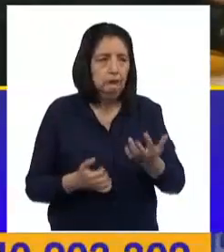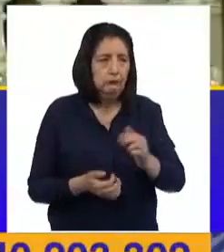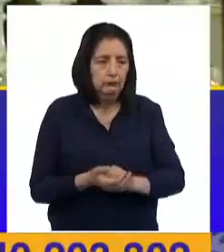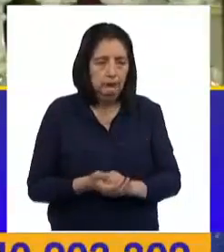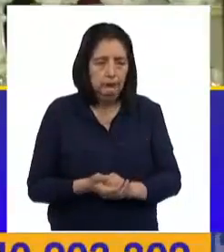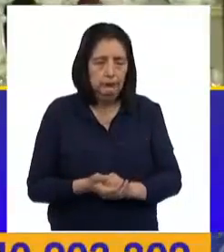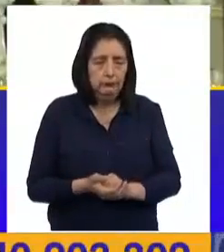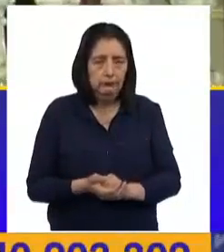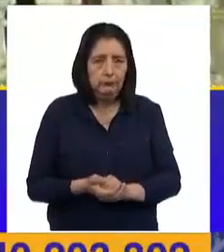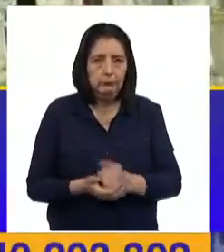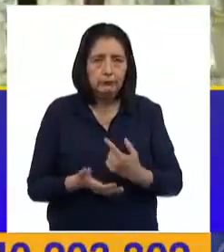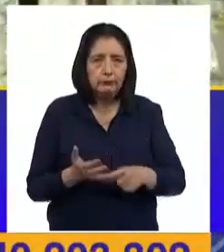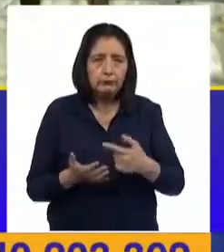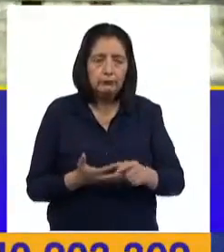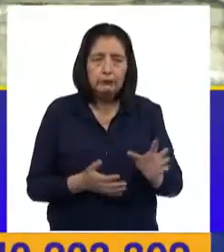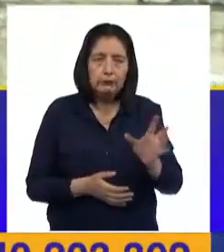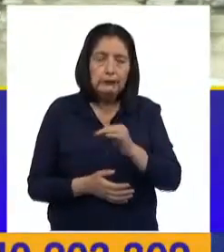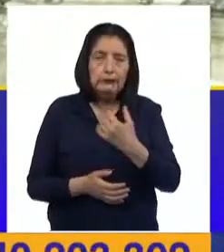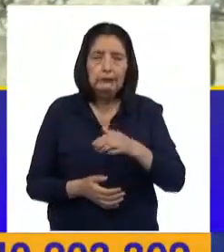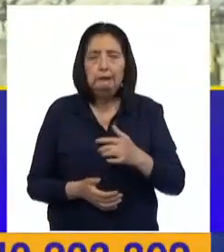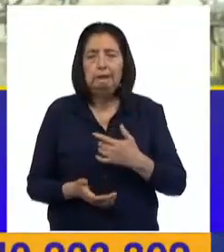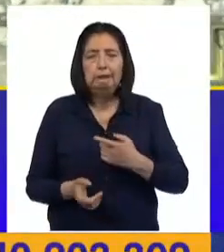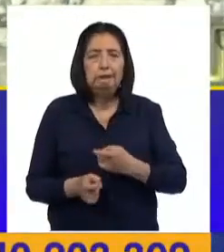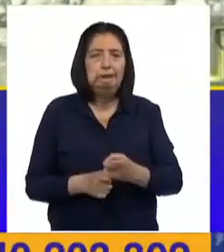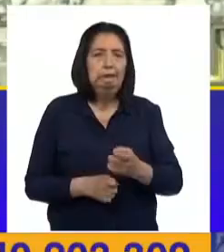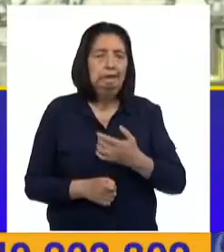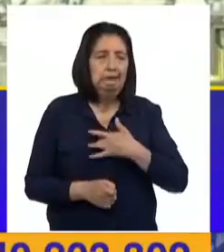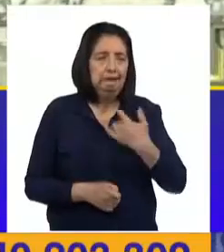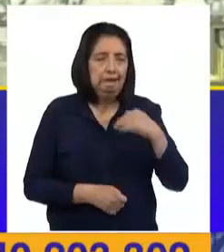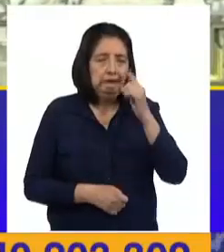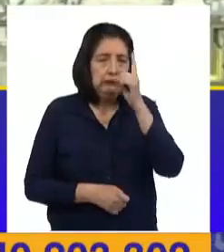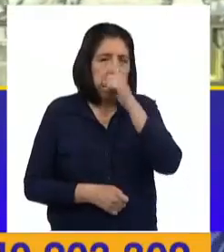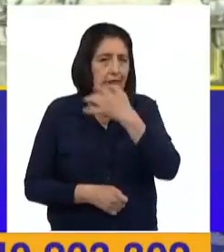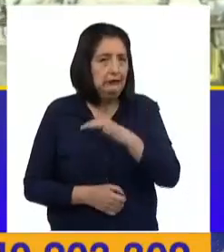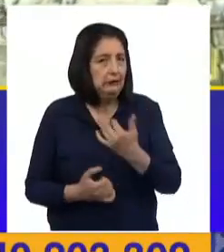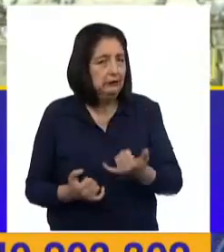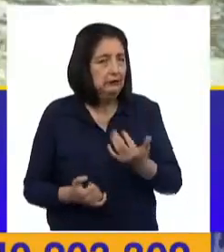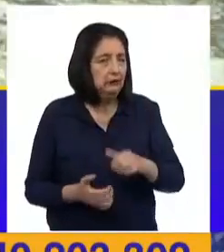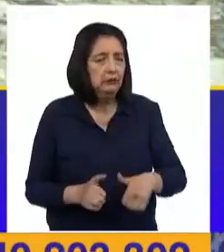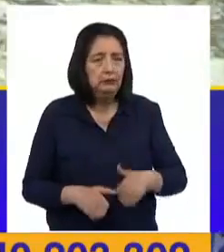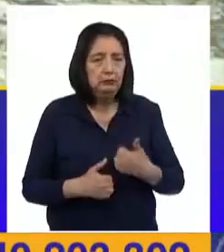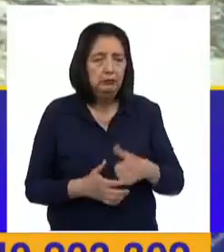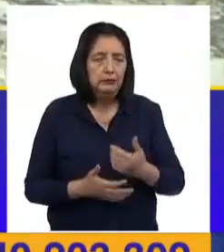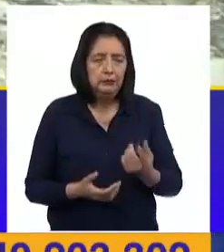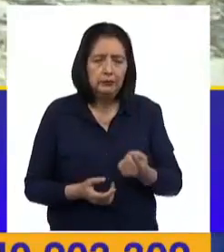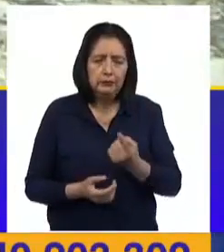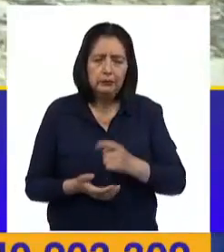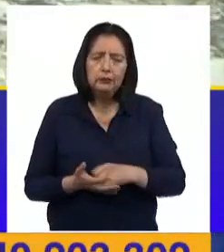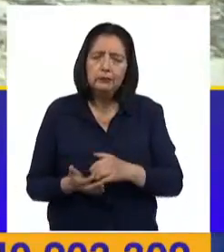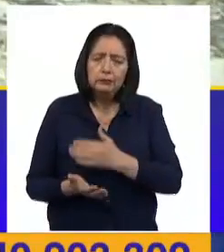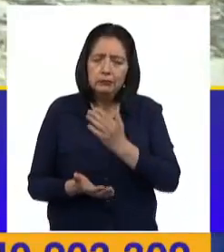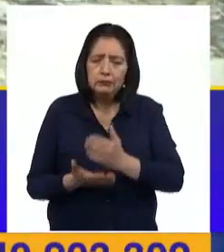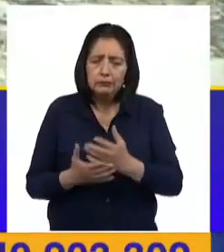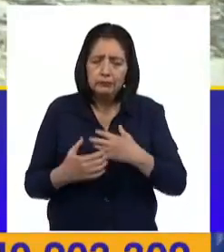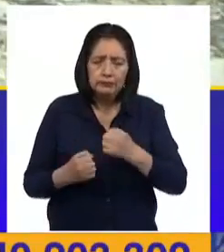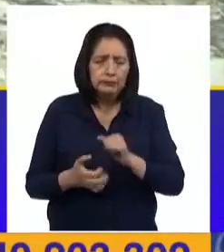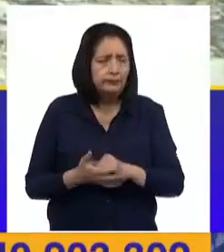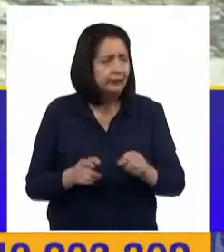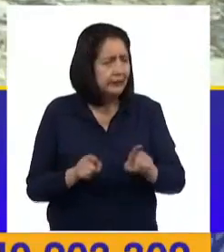por supuesto, que nos compete a todos, un escenario crítico. No solamente tenemos crisis sanitaria, tenemos